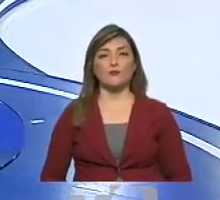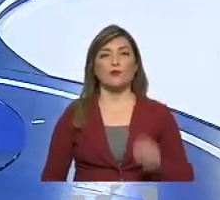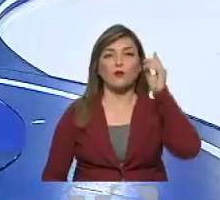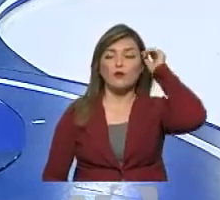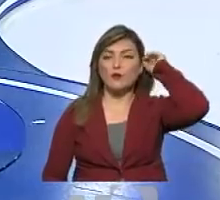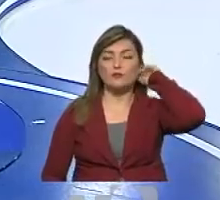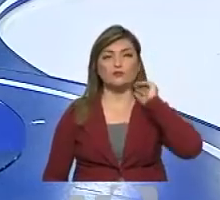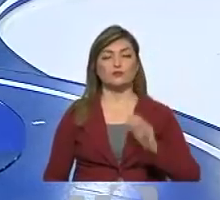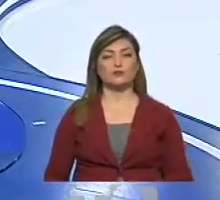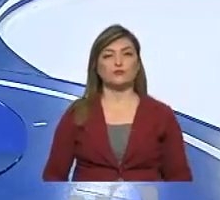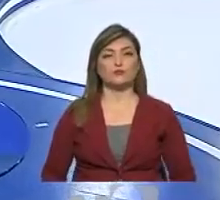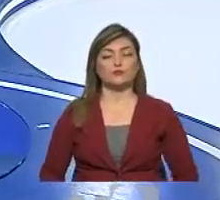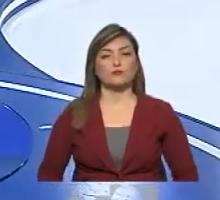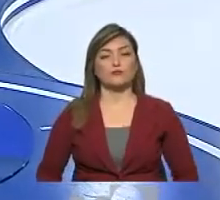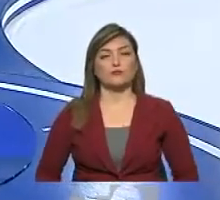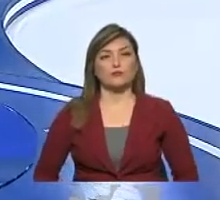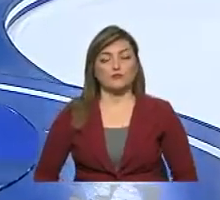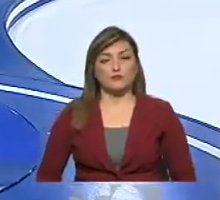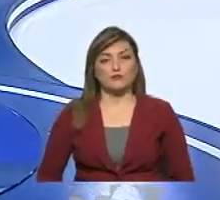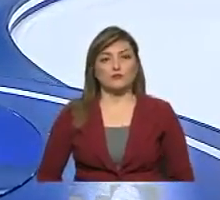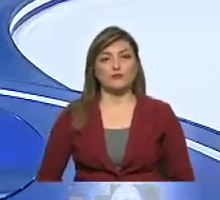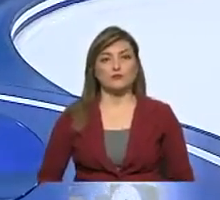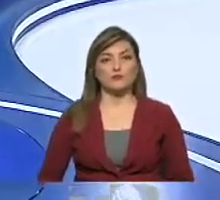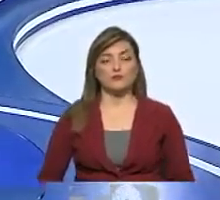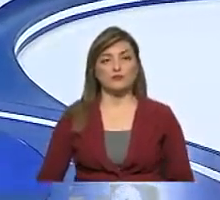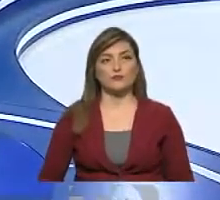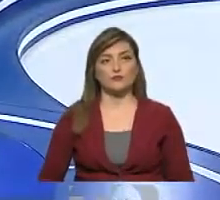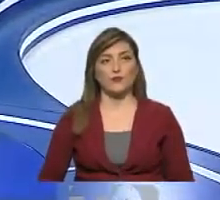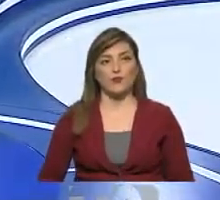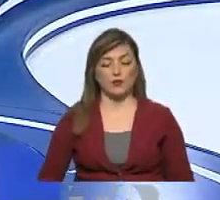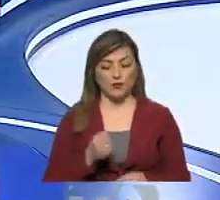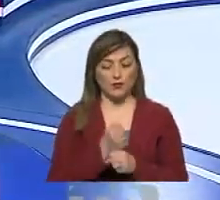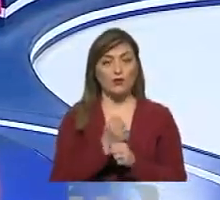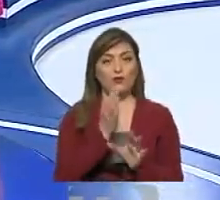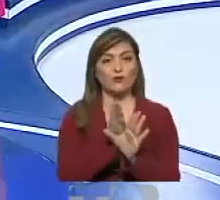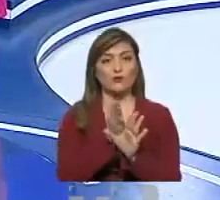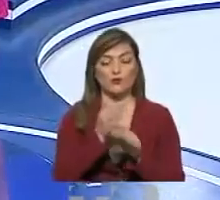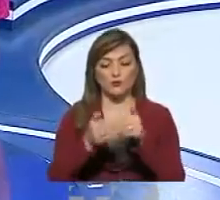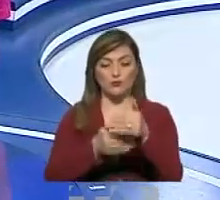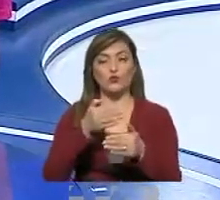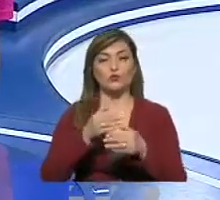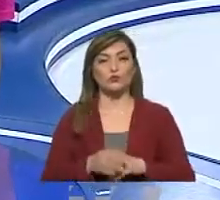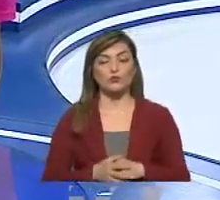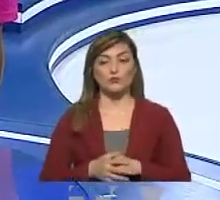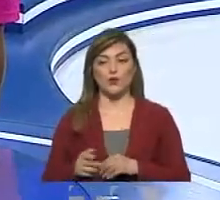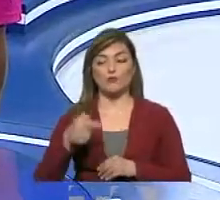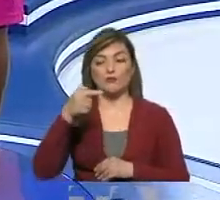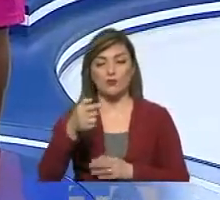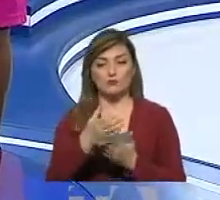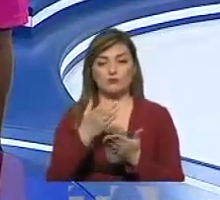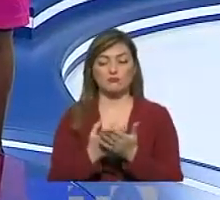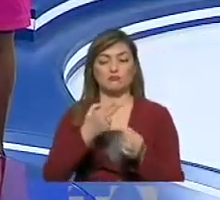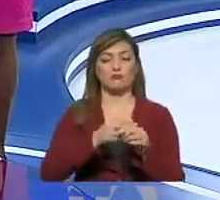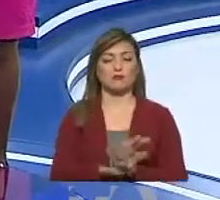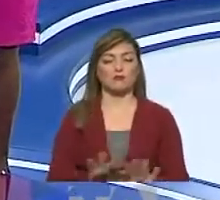trabajo psicológico ahí para ese proceso de adaptación, ¿no? Sí, es decir, no puede ser que vayan los chicos al siguiente curso como que nada hubiera